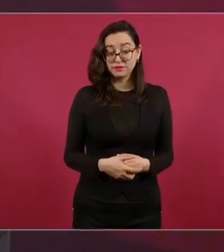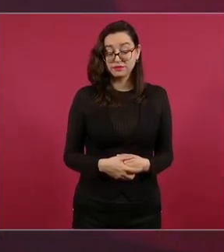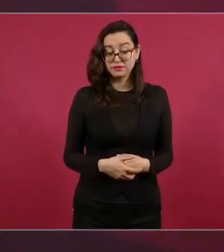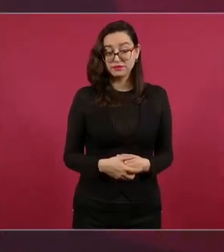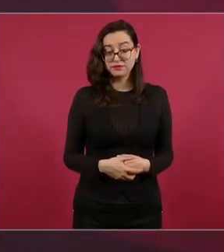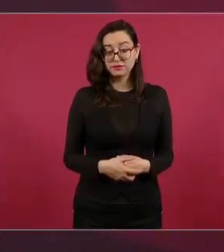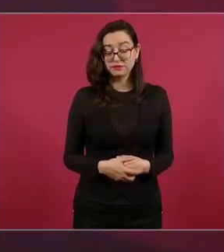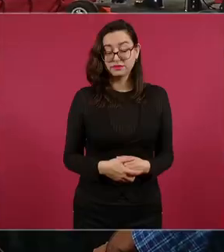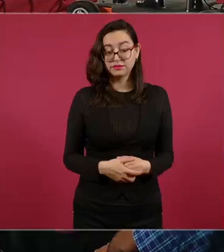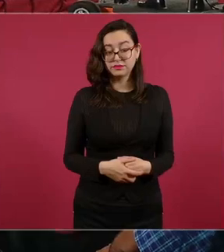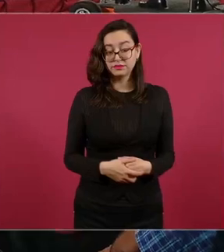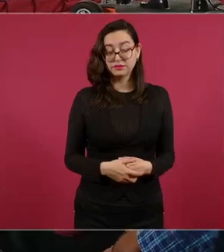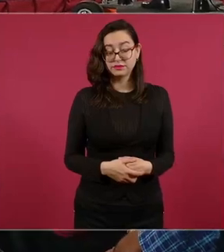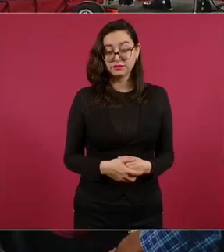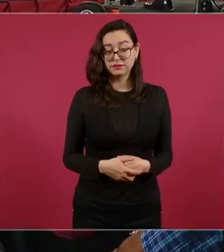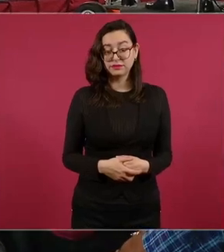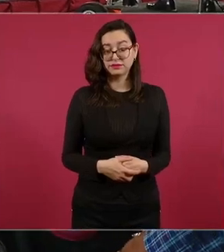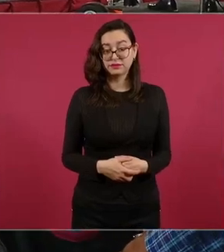y hay una